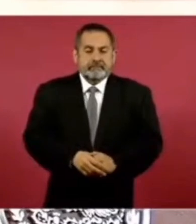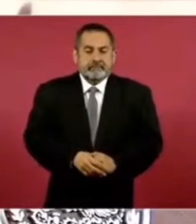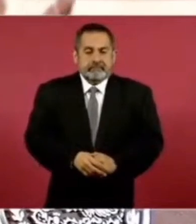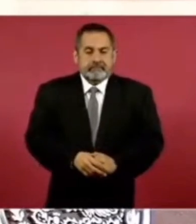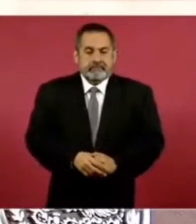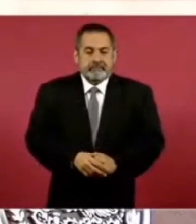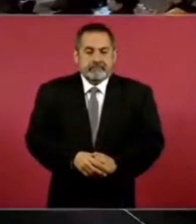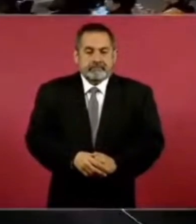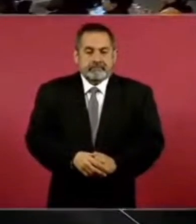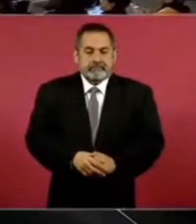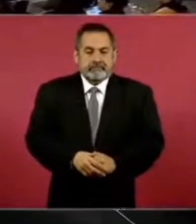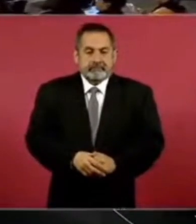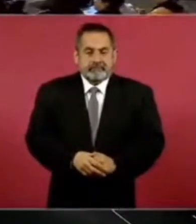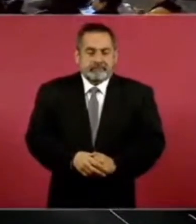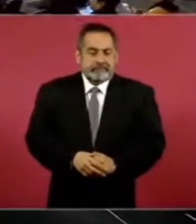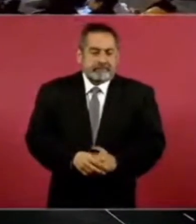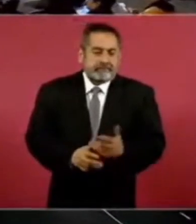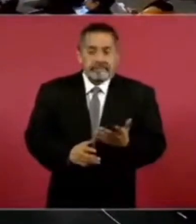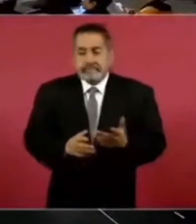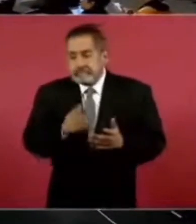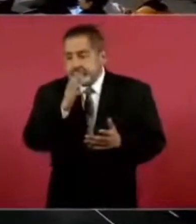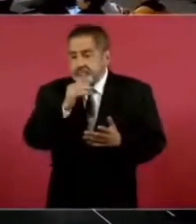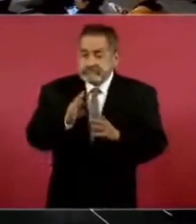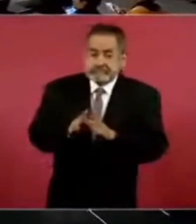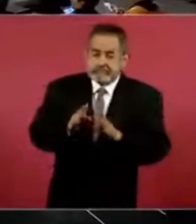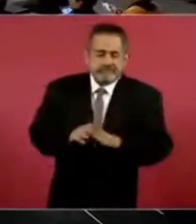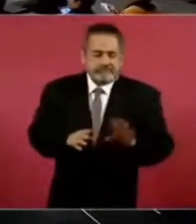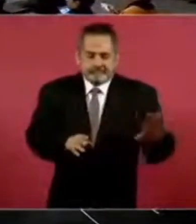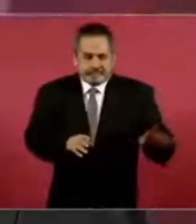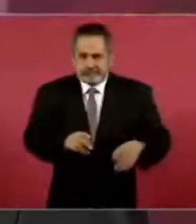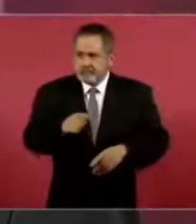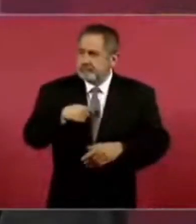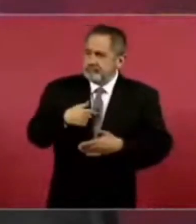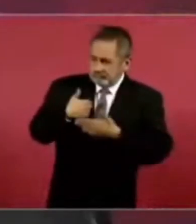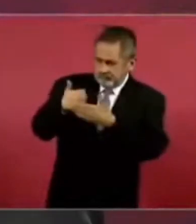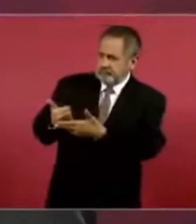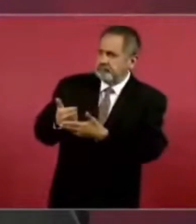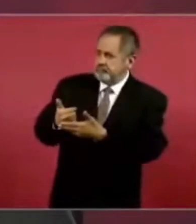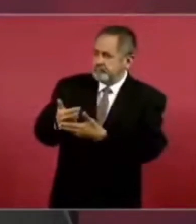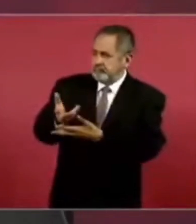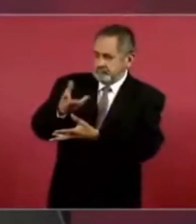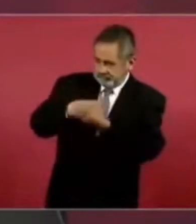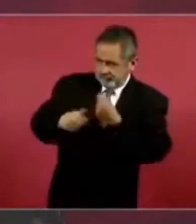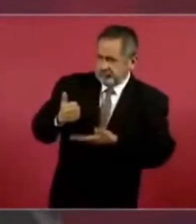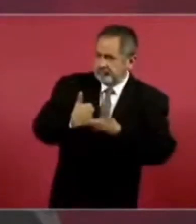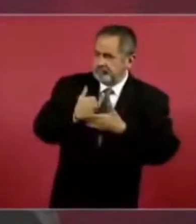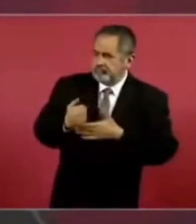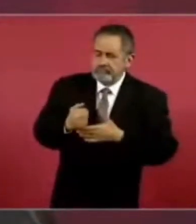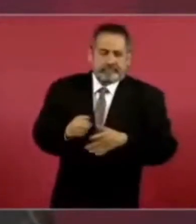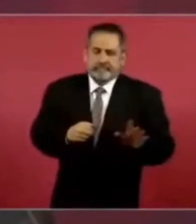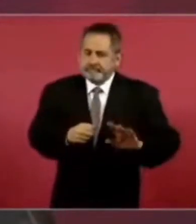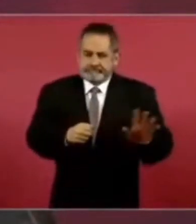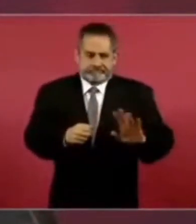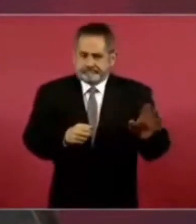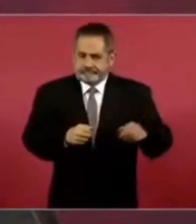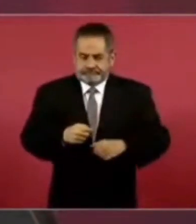no sé qué, como si yo te ayudé, ¿por qué tú no